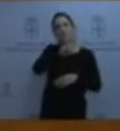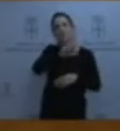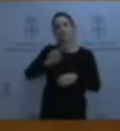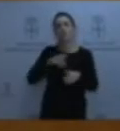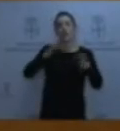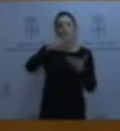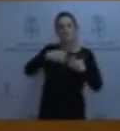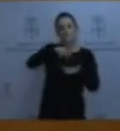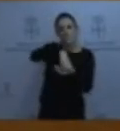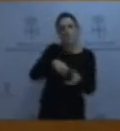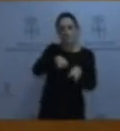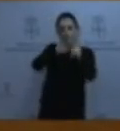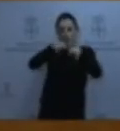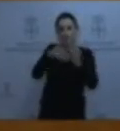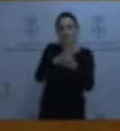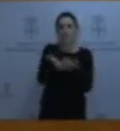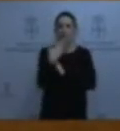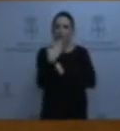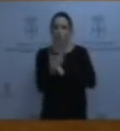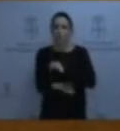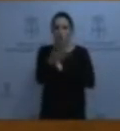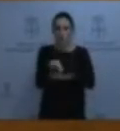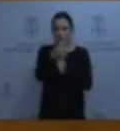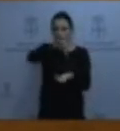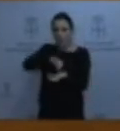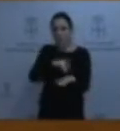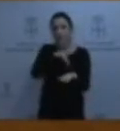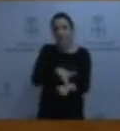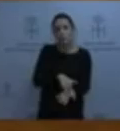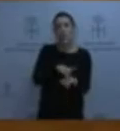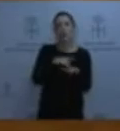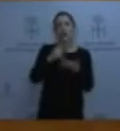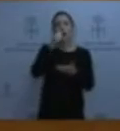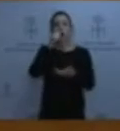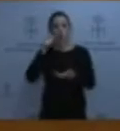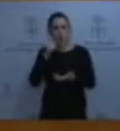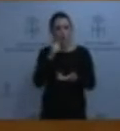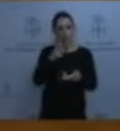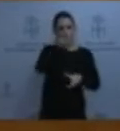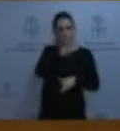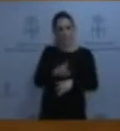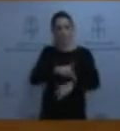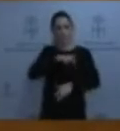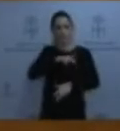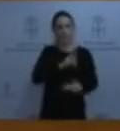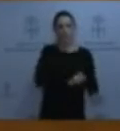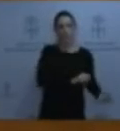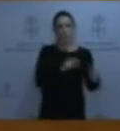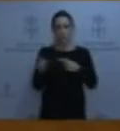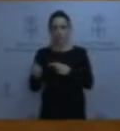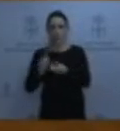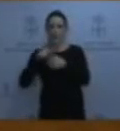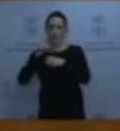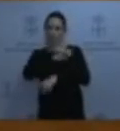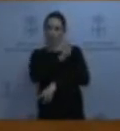del ocio en la ciudad, y cuando la burguesía ovetense desplaza su posición en la práctica deportiva a su gestión,